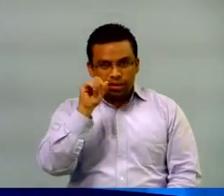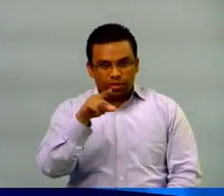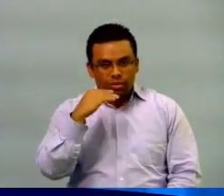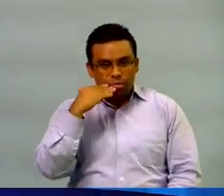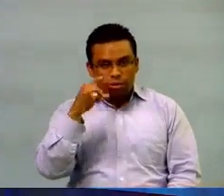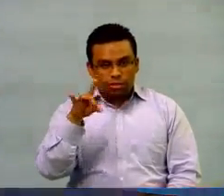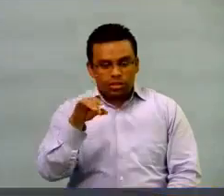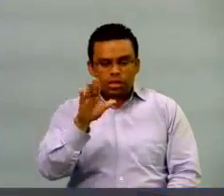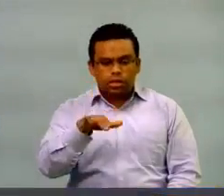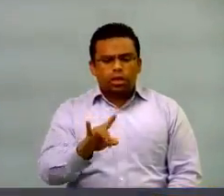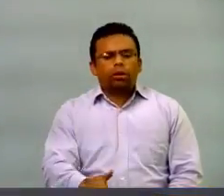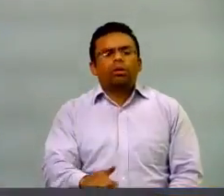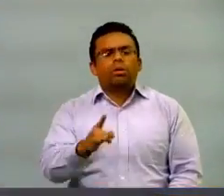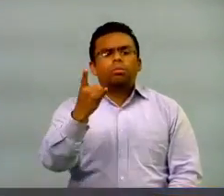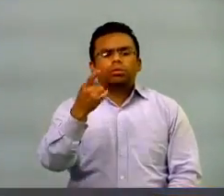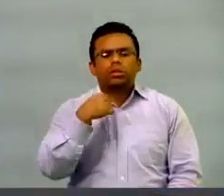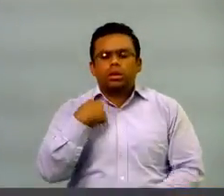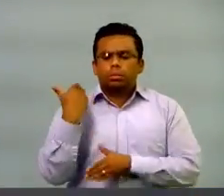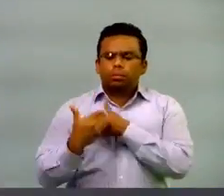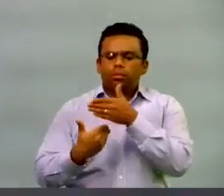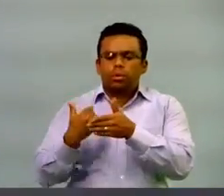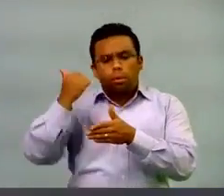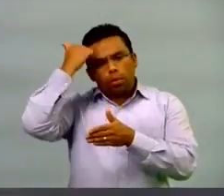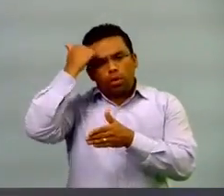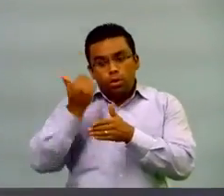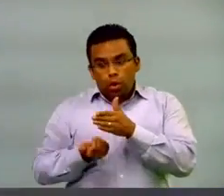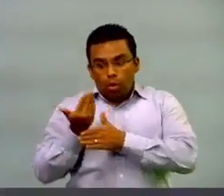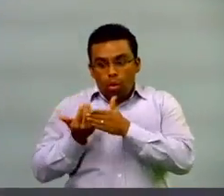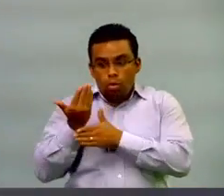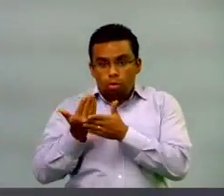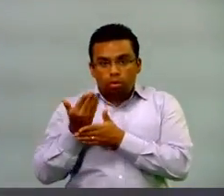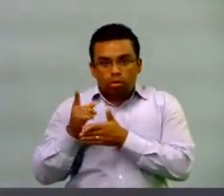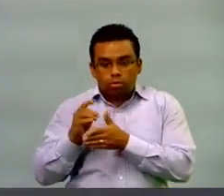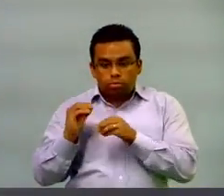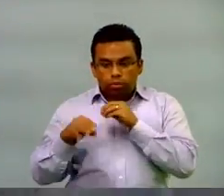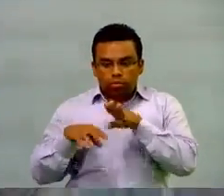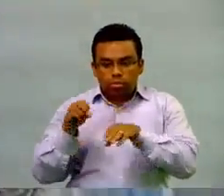iniciativas de los profesores que generan innovación?